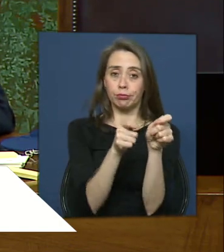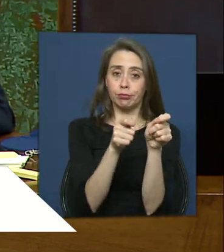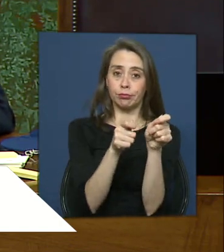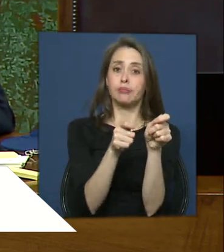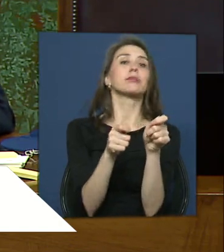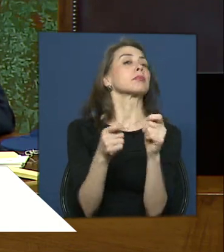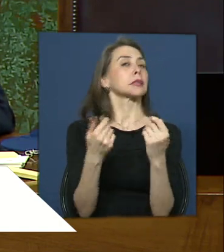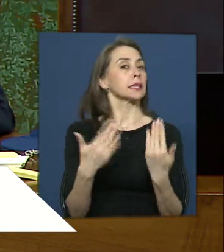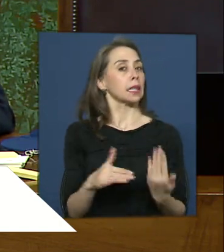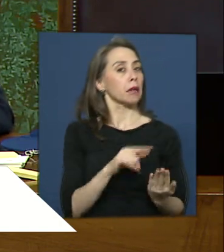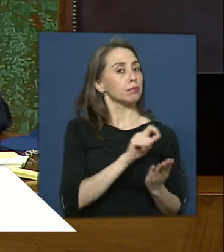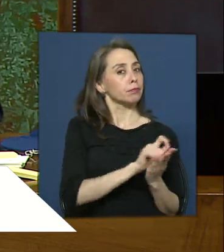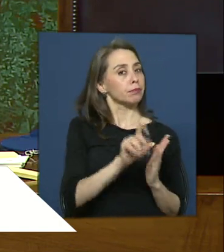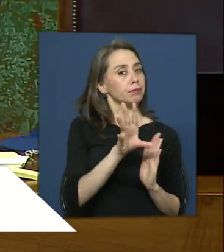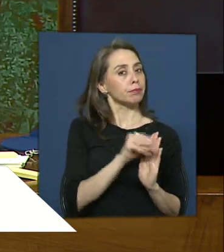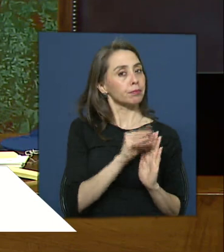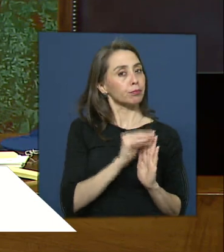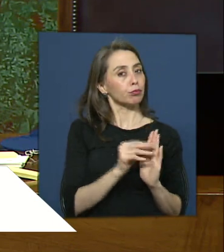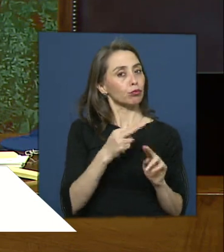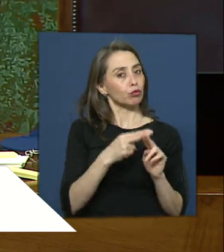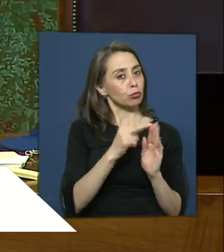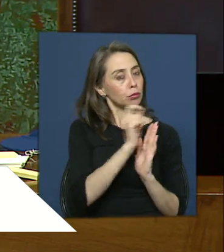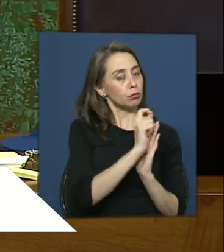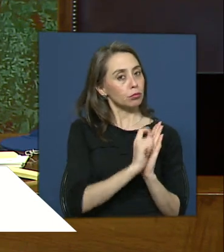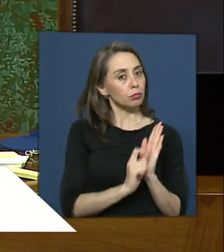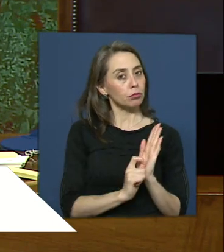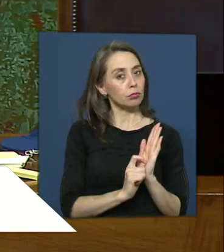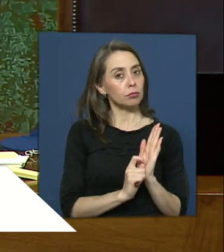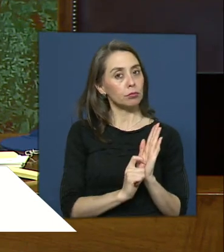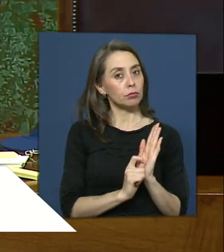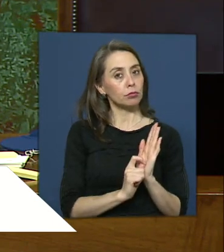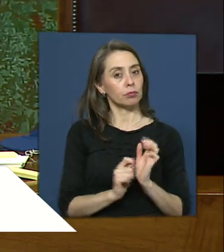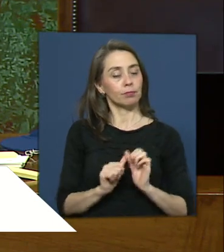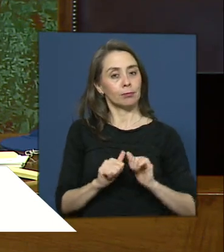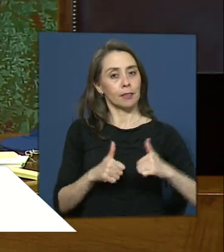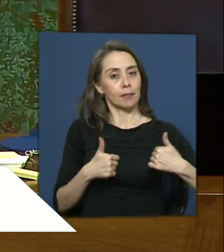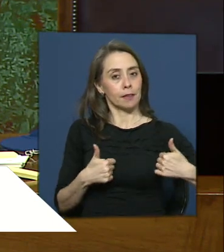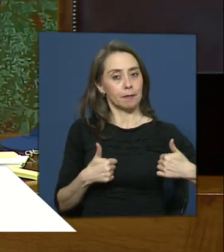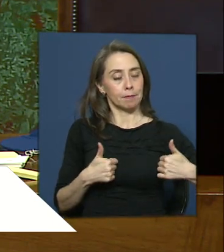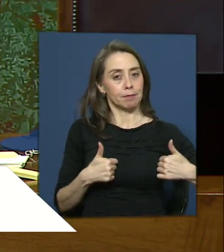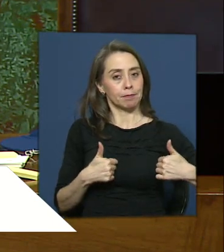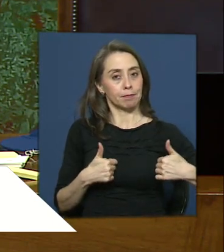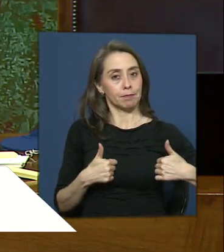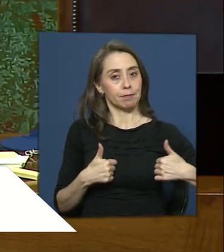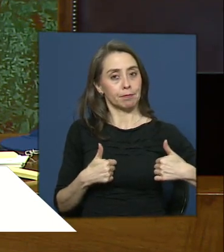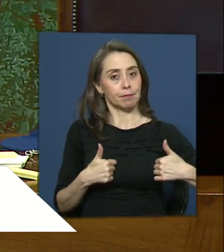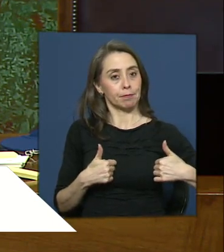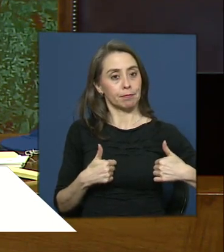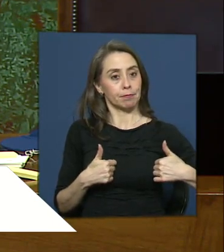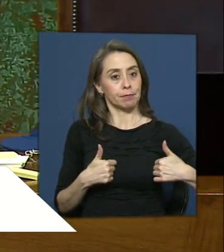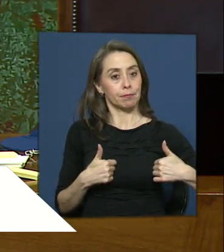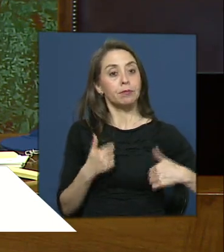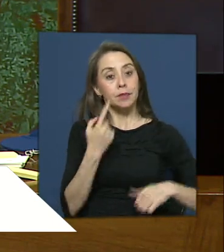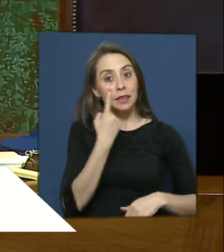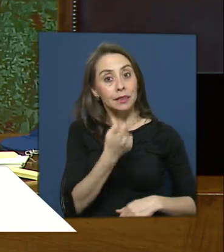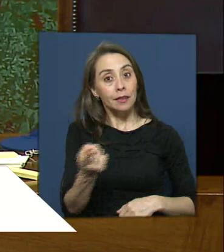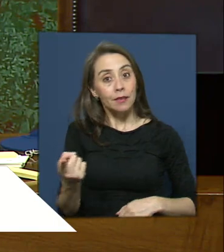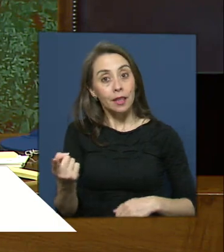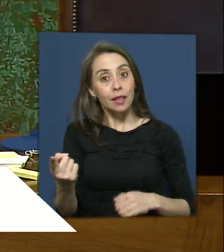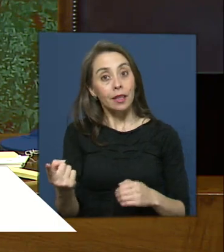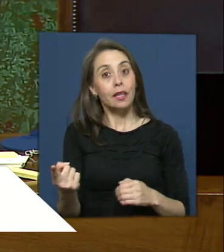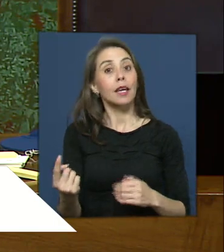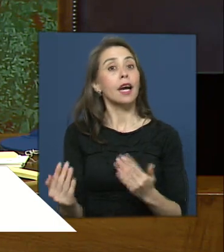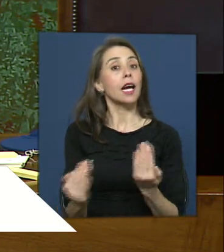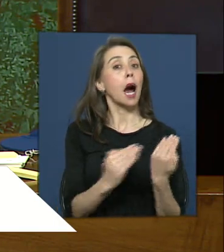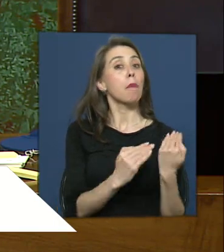ha sido tomado la nota debida por esta mesa, con el apoyo de quienes